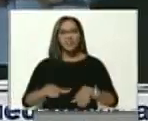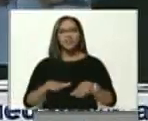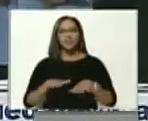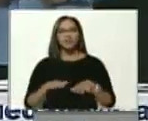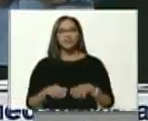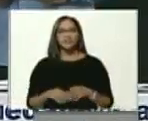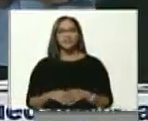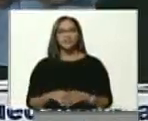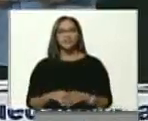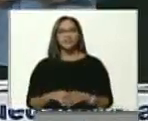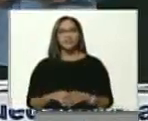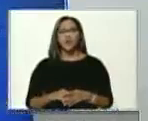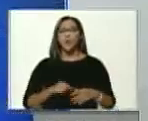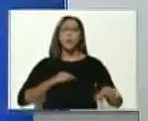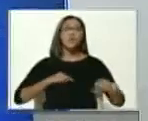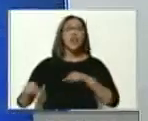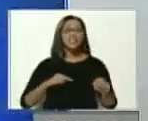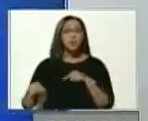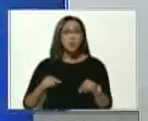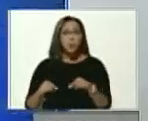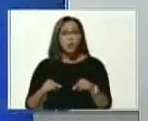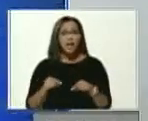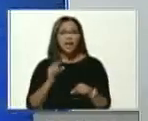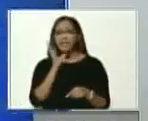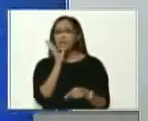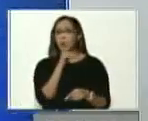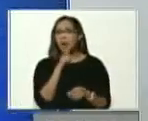cuenta. Una dictadura y no hay dónde